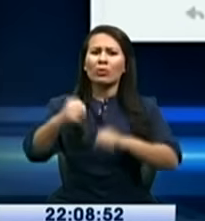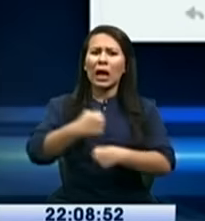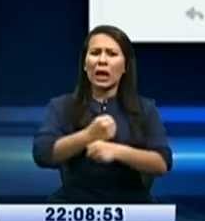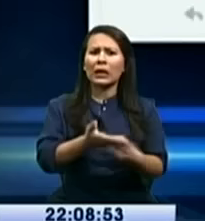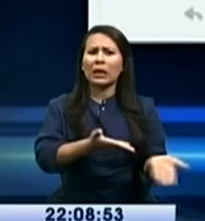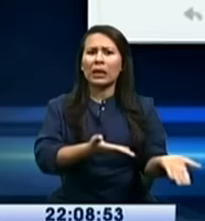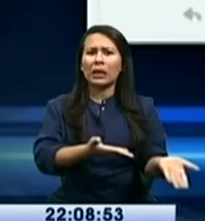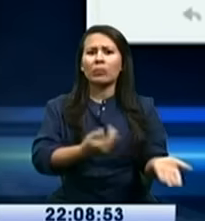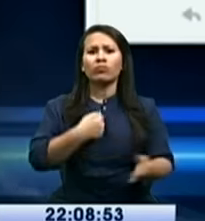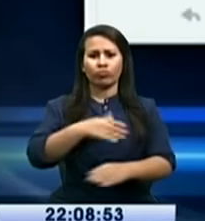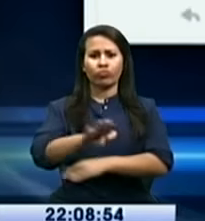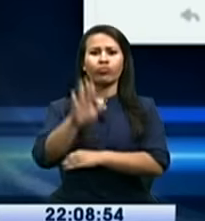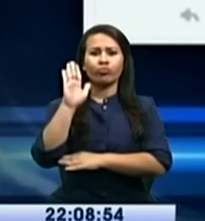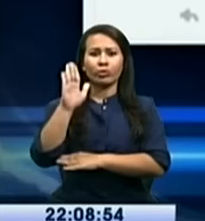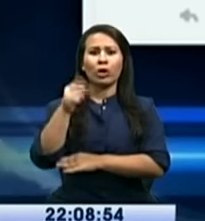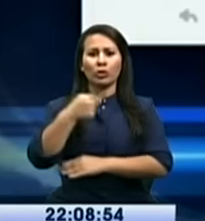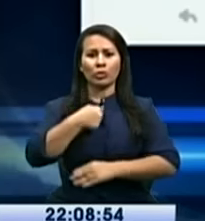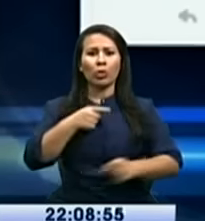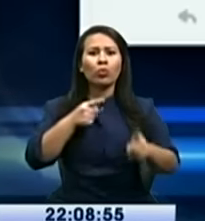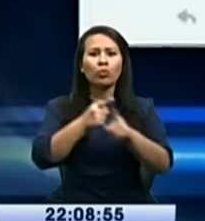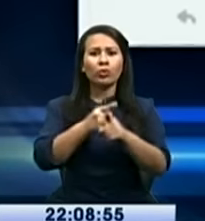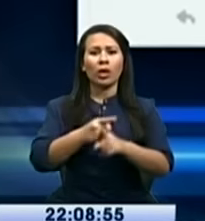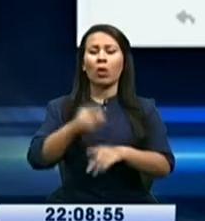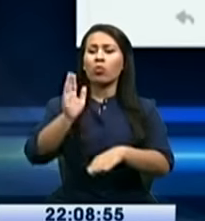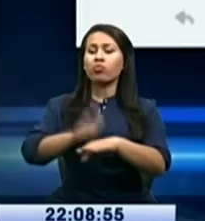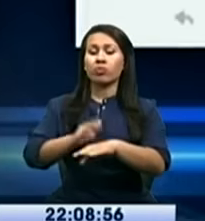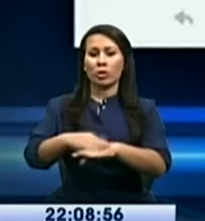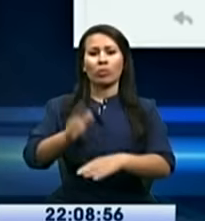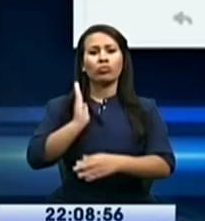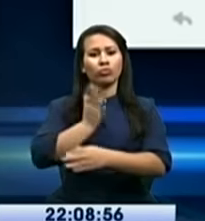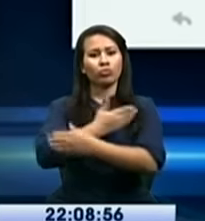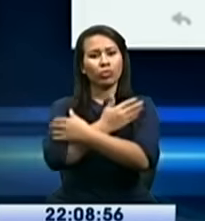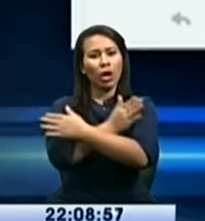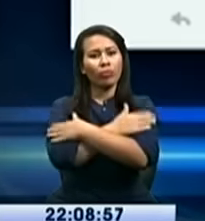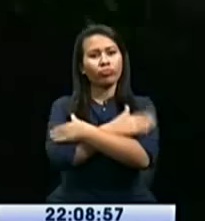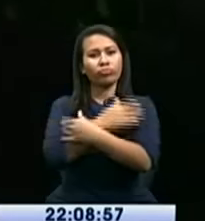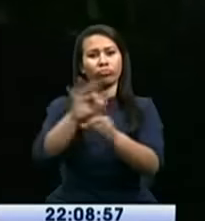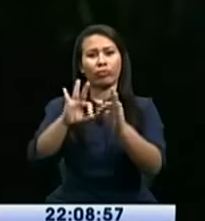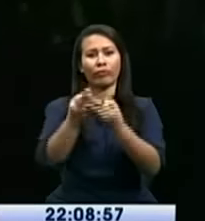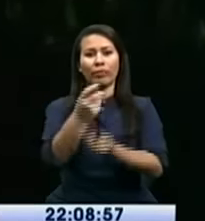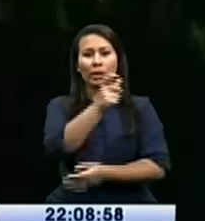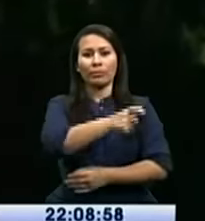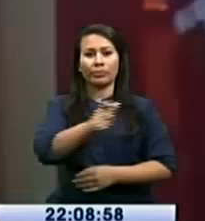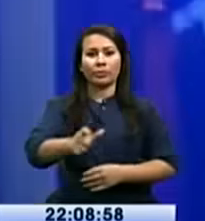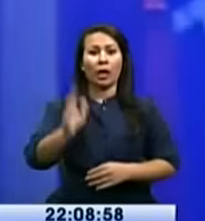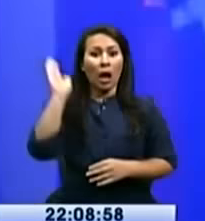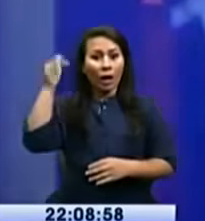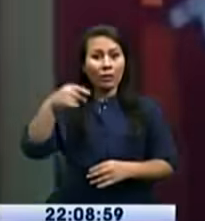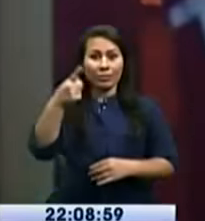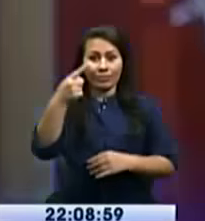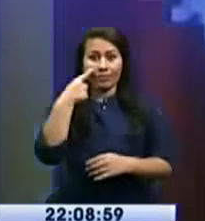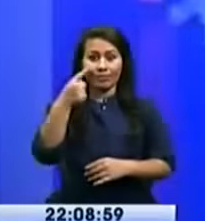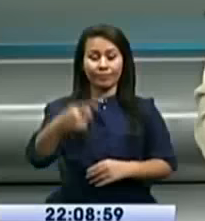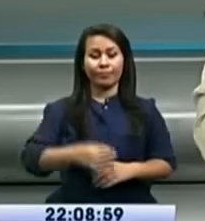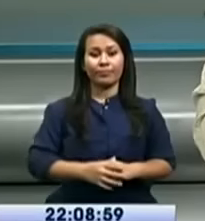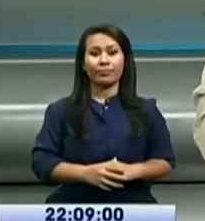Y prometió, encontraremos a los culpables. Nuestro abrazo a las familias. En Quito informó Paola